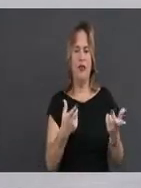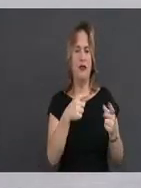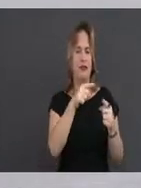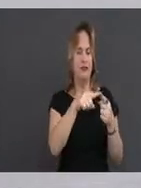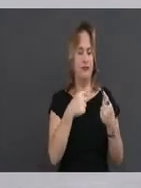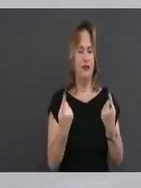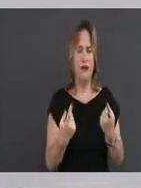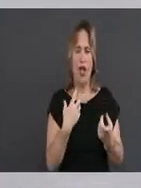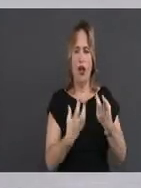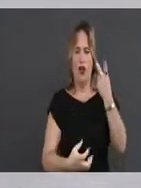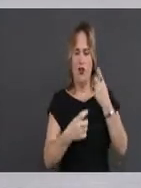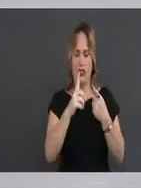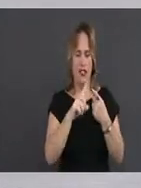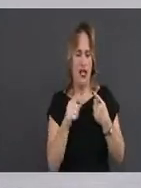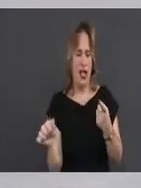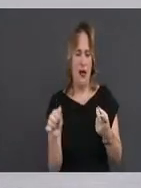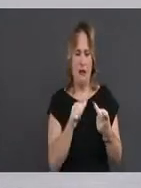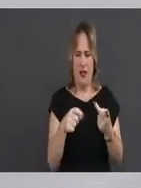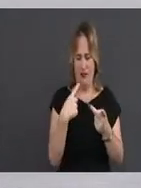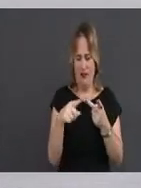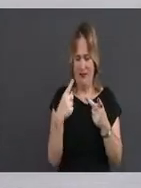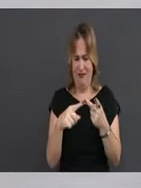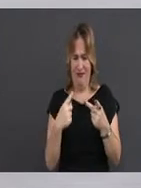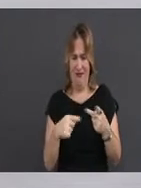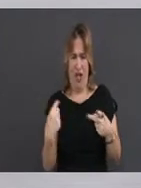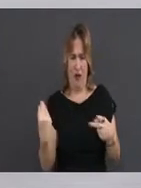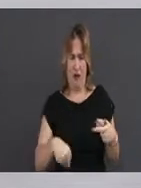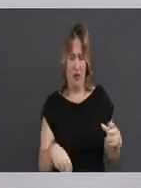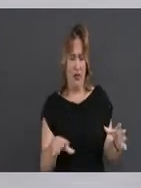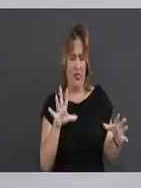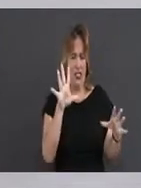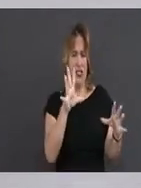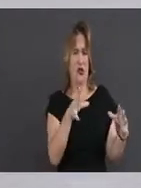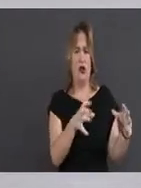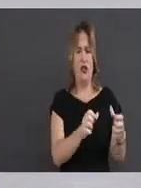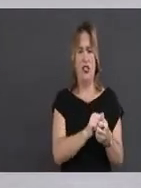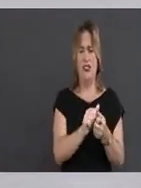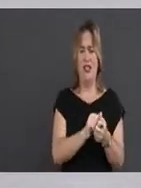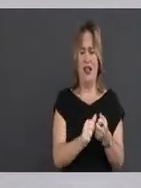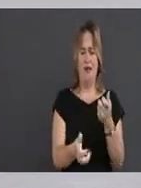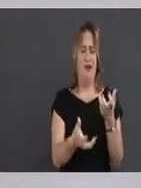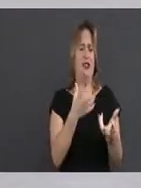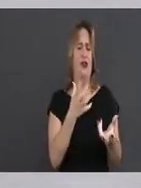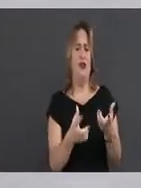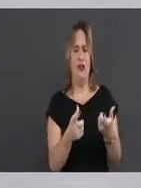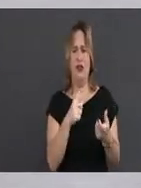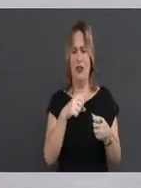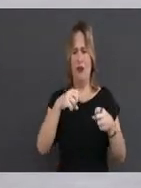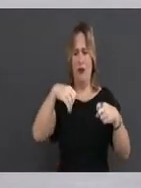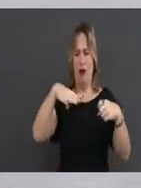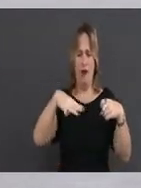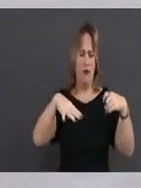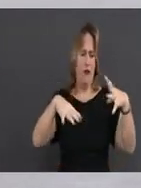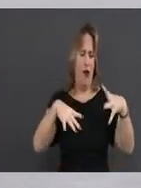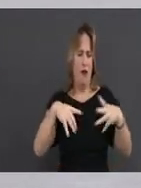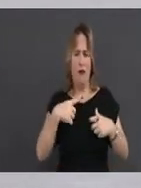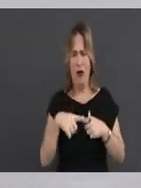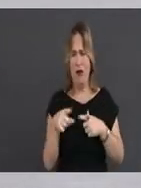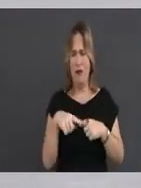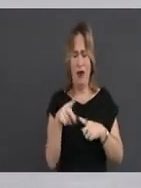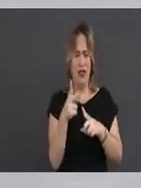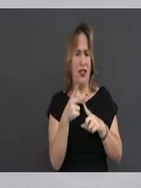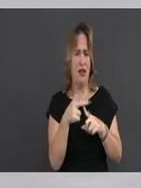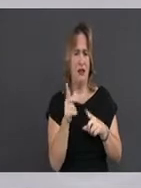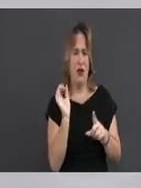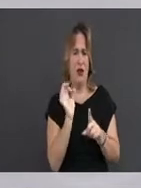momento es donde se hace todo lo que se tiene que hacer en la casa. Se lava, se cocina, se enciende en las ollas. Comienza a